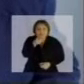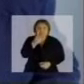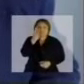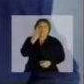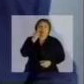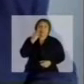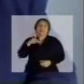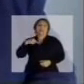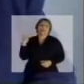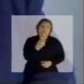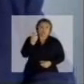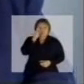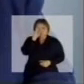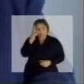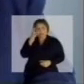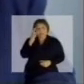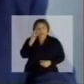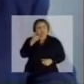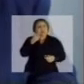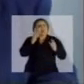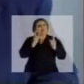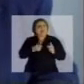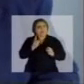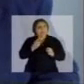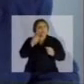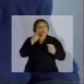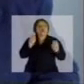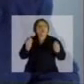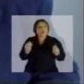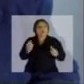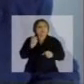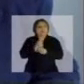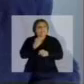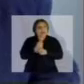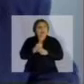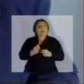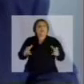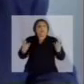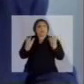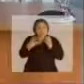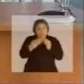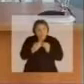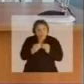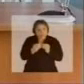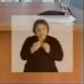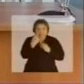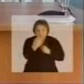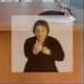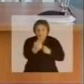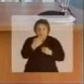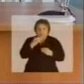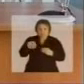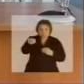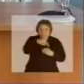todos Y como tal Lo tenemos que enfrentar Entre todos Por lo tanto